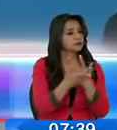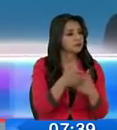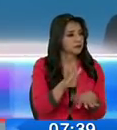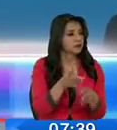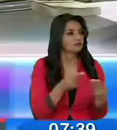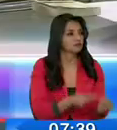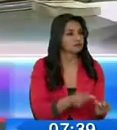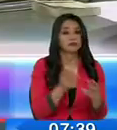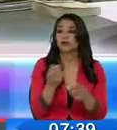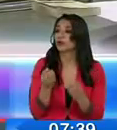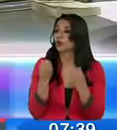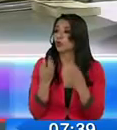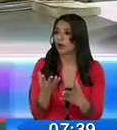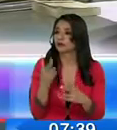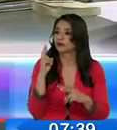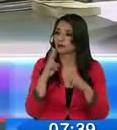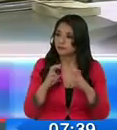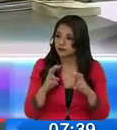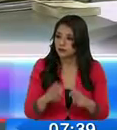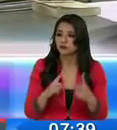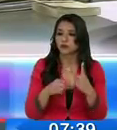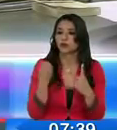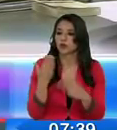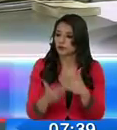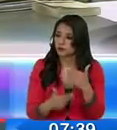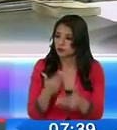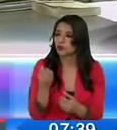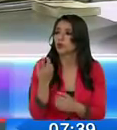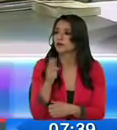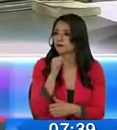¿Cuántos han avanzado? ¿Cuántos están en proceso? ¿Cuántos demoran?